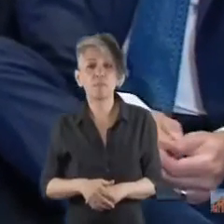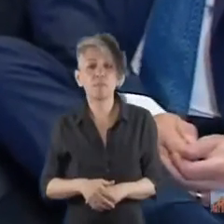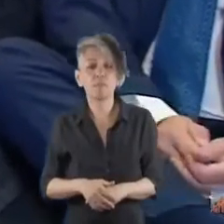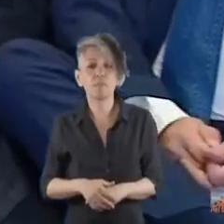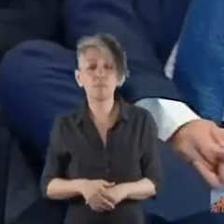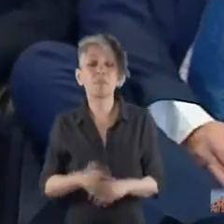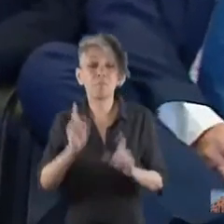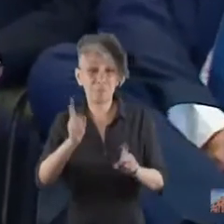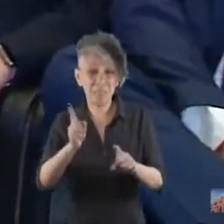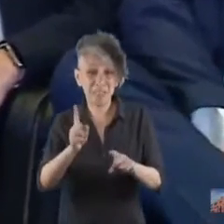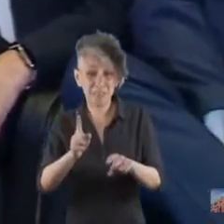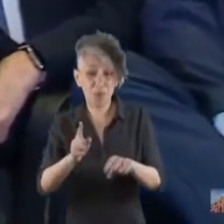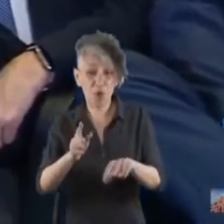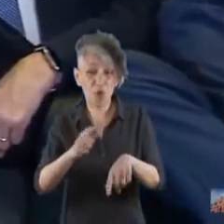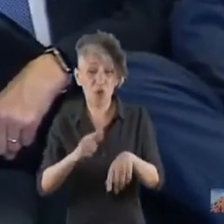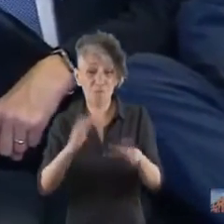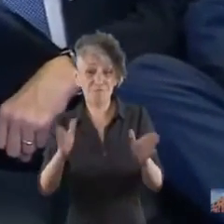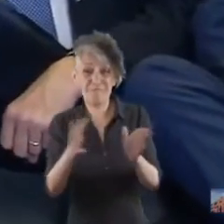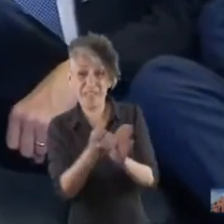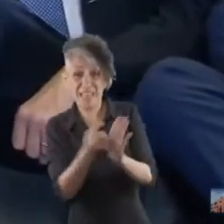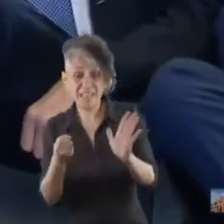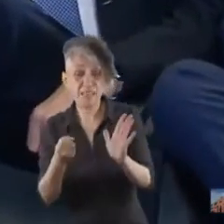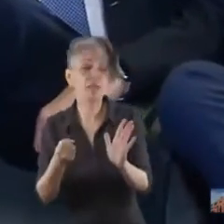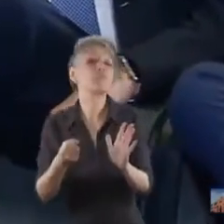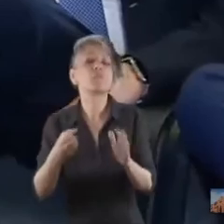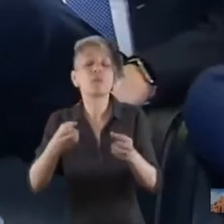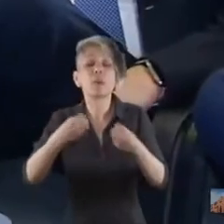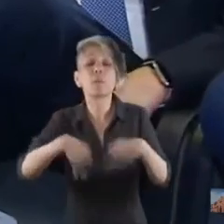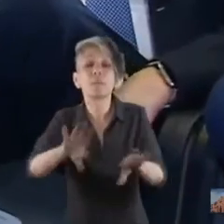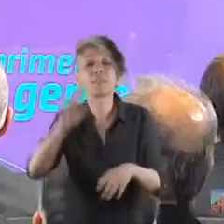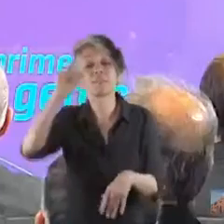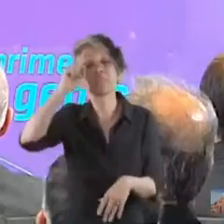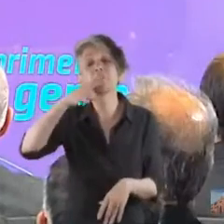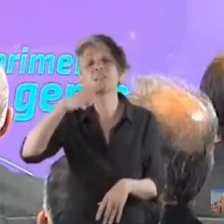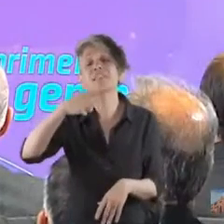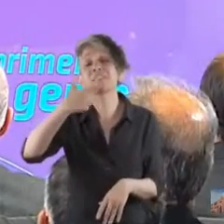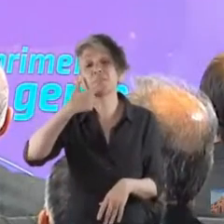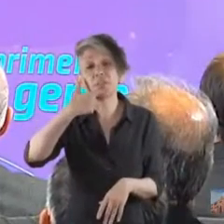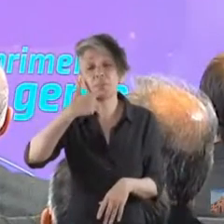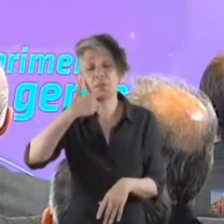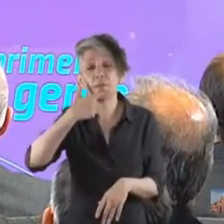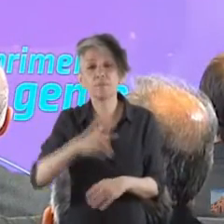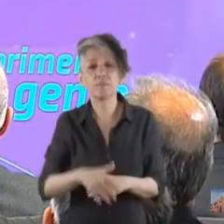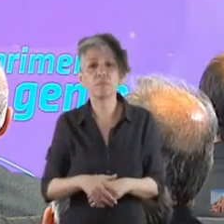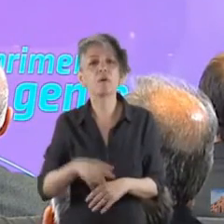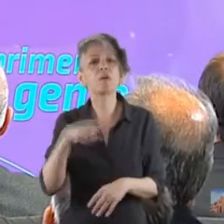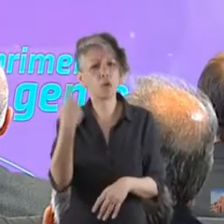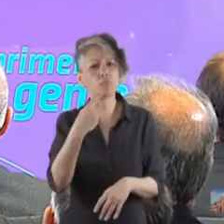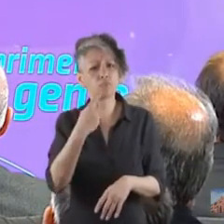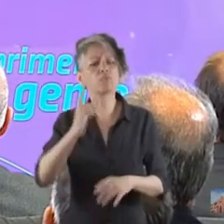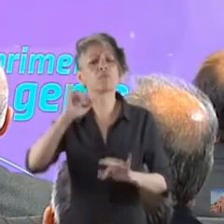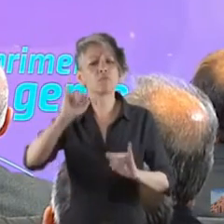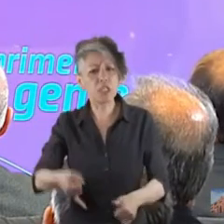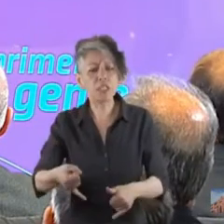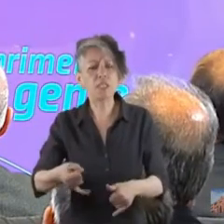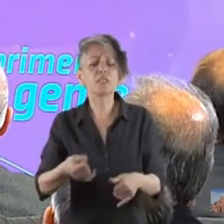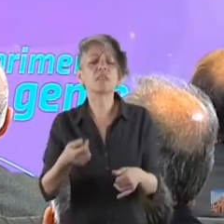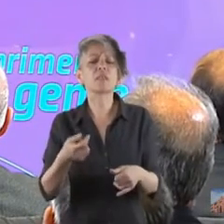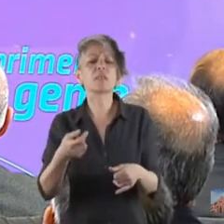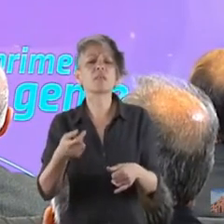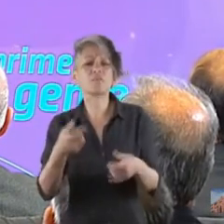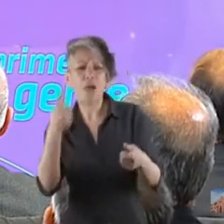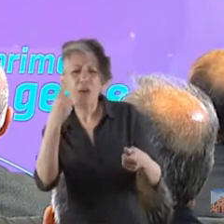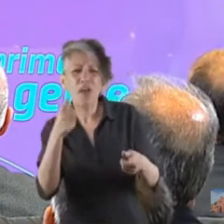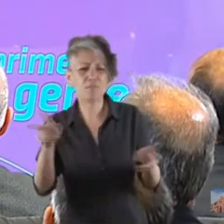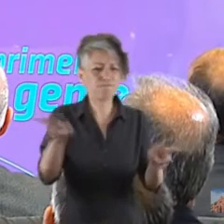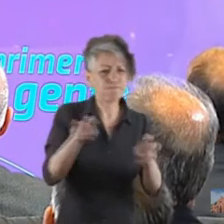segmentación se inicia en el mes de septiembre asumimos el desafío de cuidar las cuentas públicas pero como sociedad